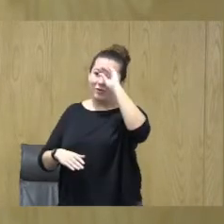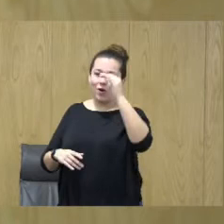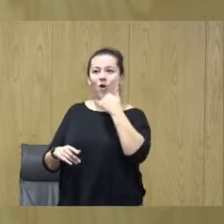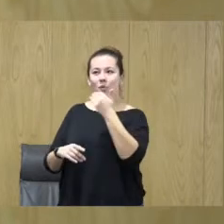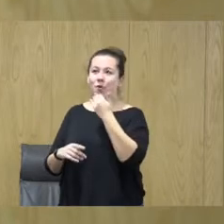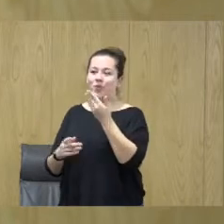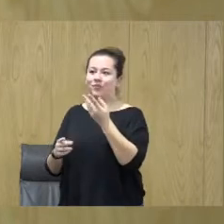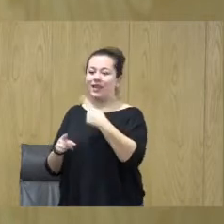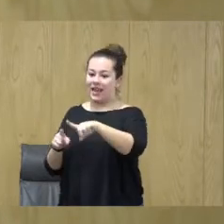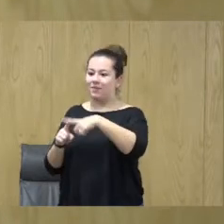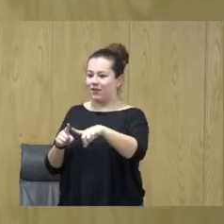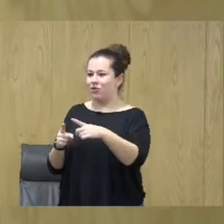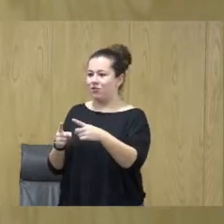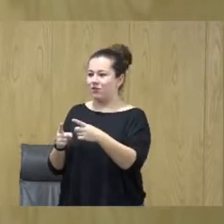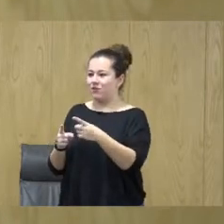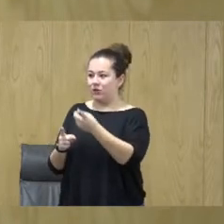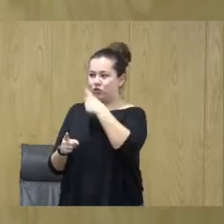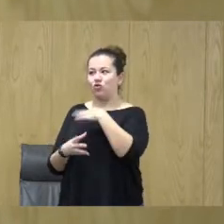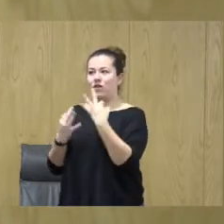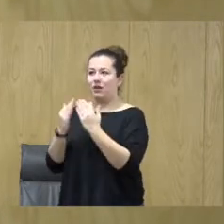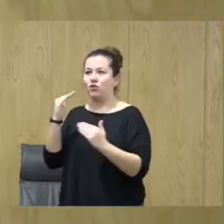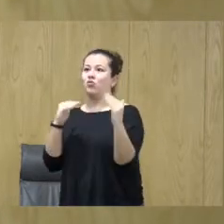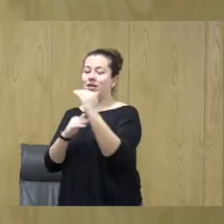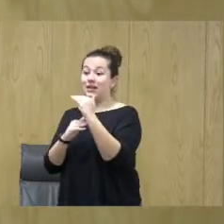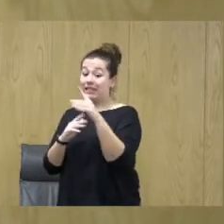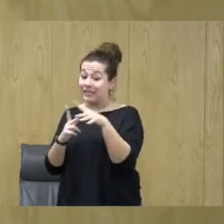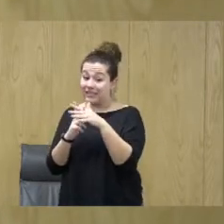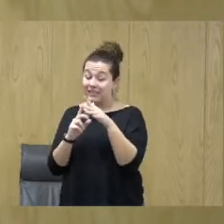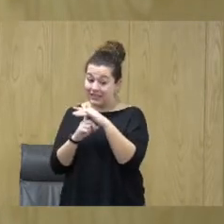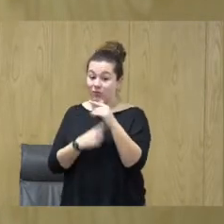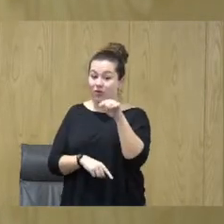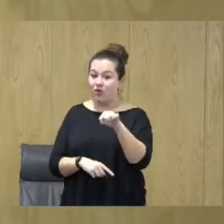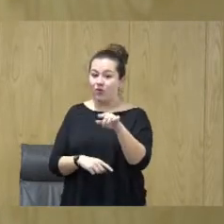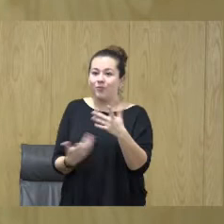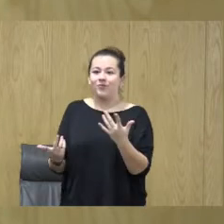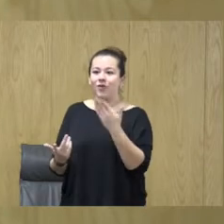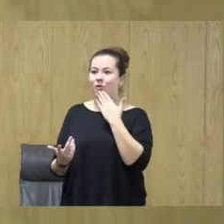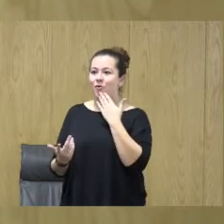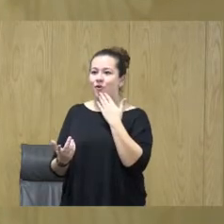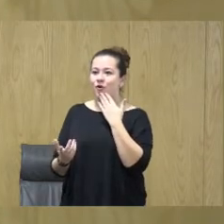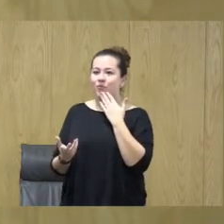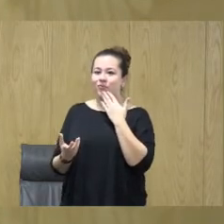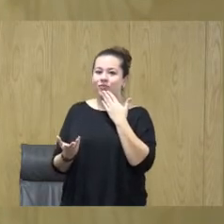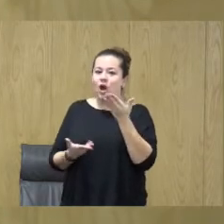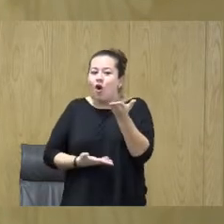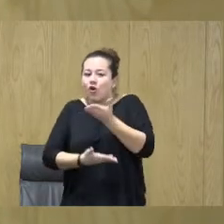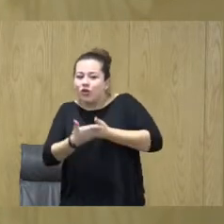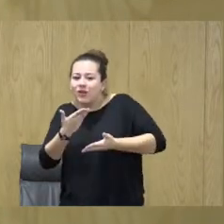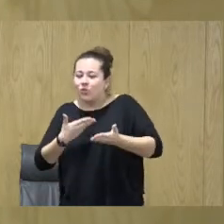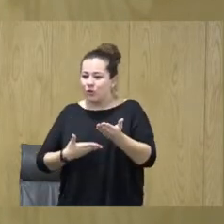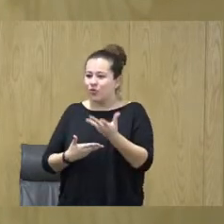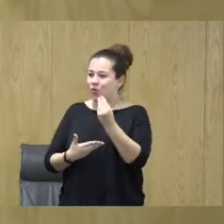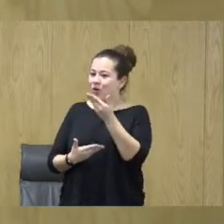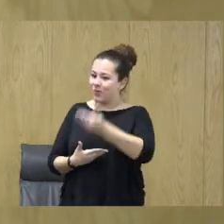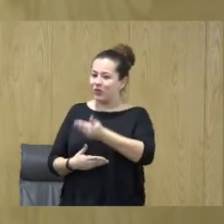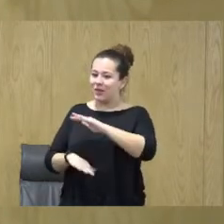elemento que tenemos que superar, en este caso, es una contribución muy significativa